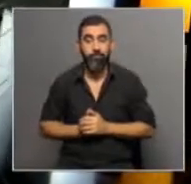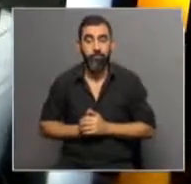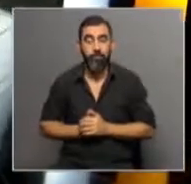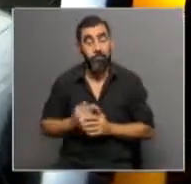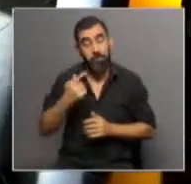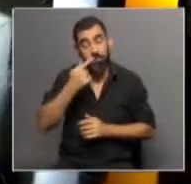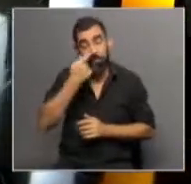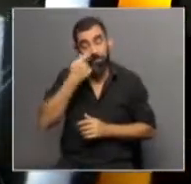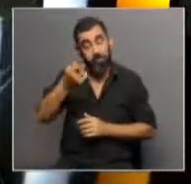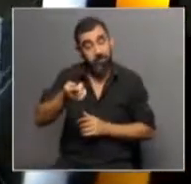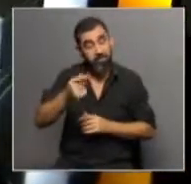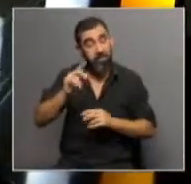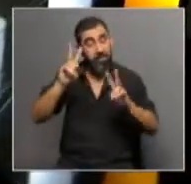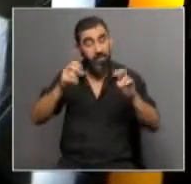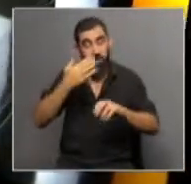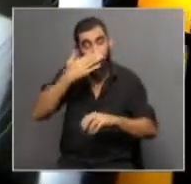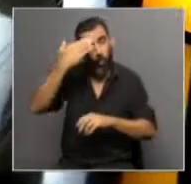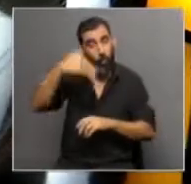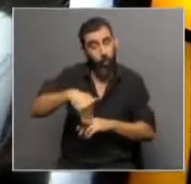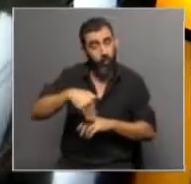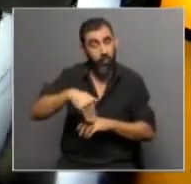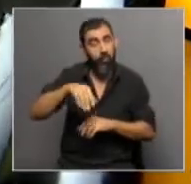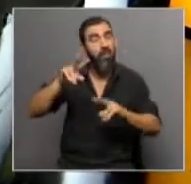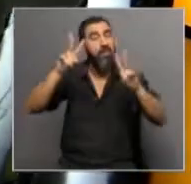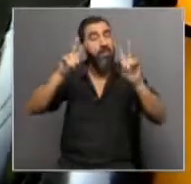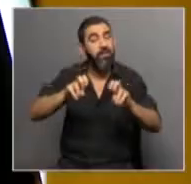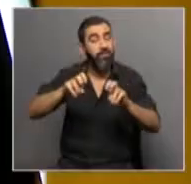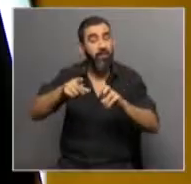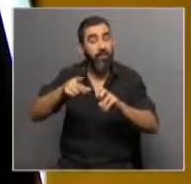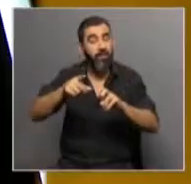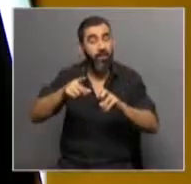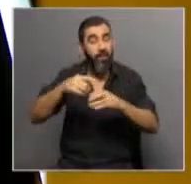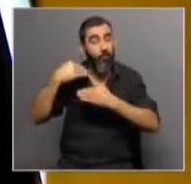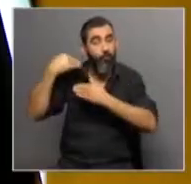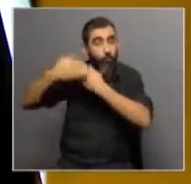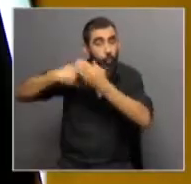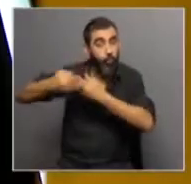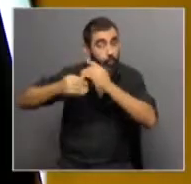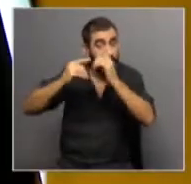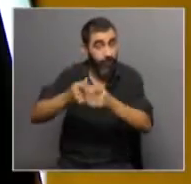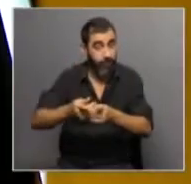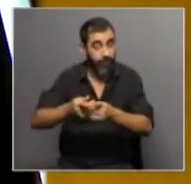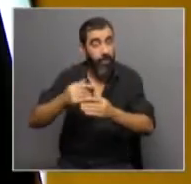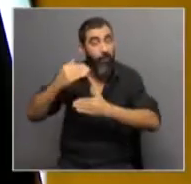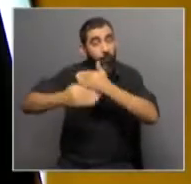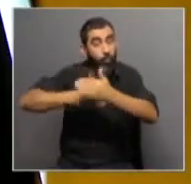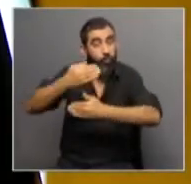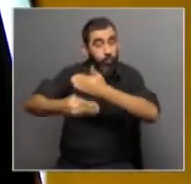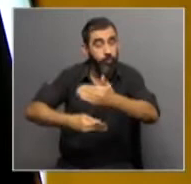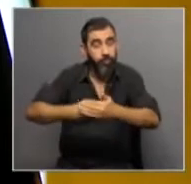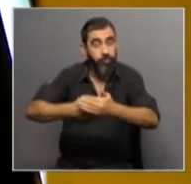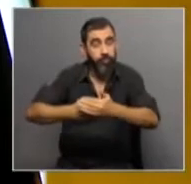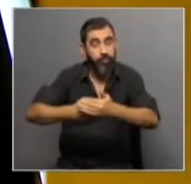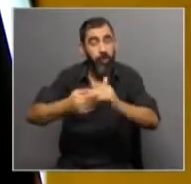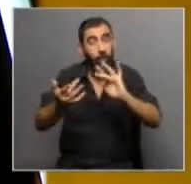Muy interesante, Daniela, sobre todo esto último, ¿no? Que tiene que ver incluso con el componente evolutivo, ¿no? La evolución